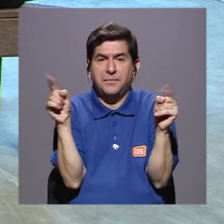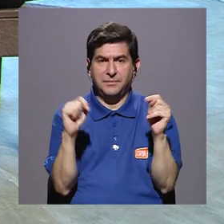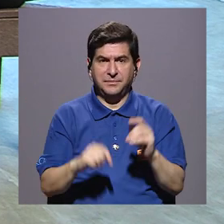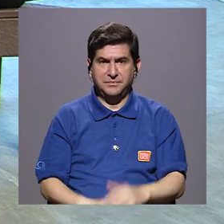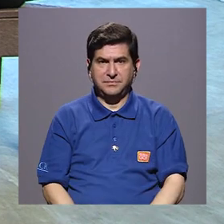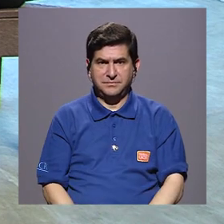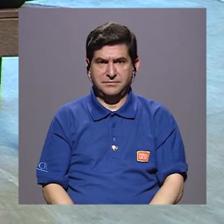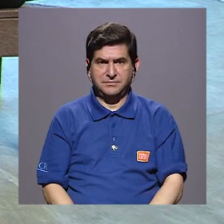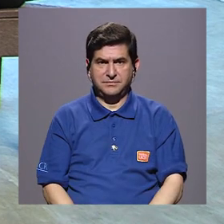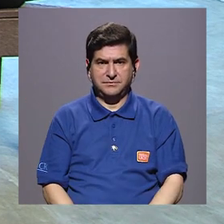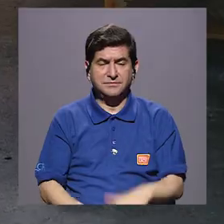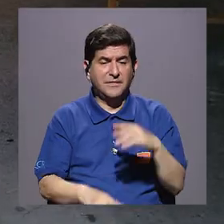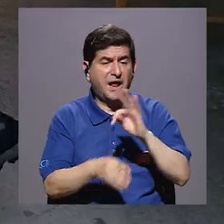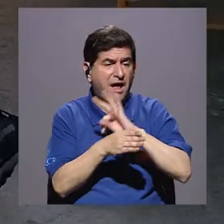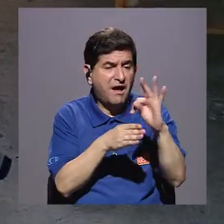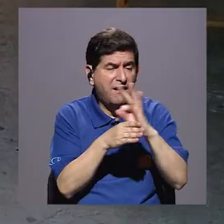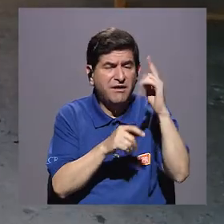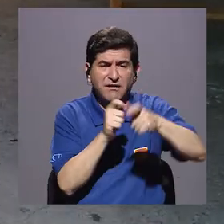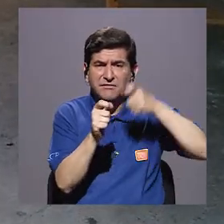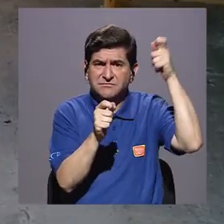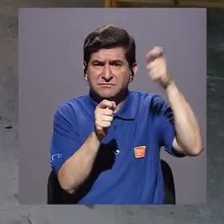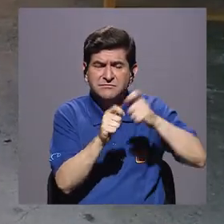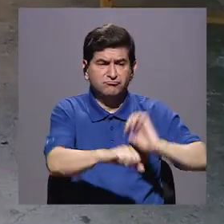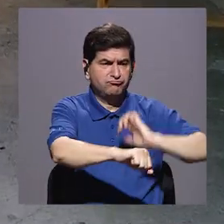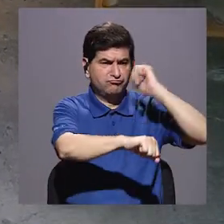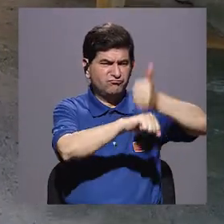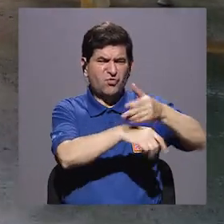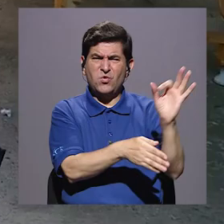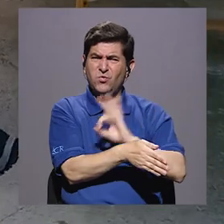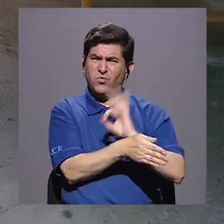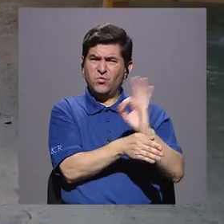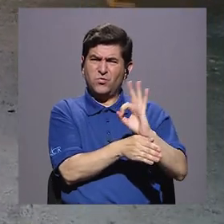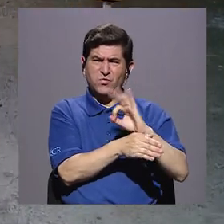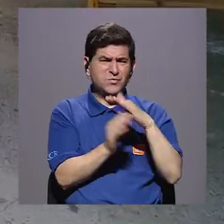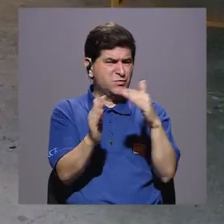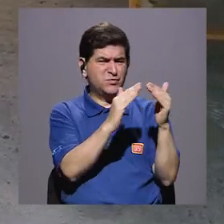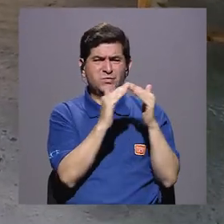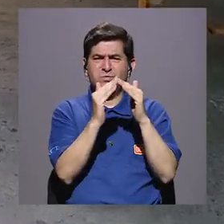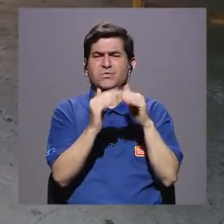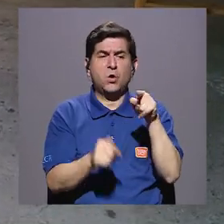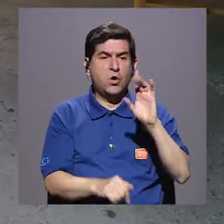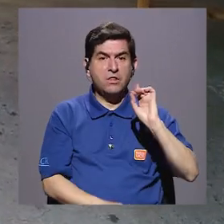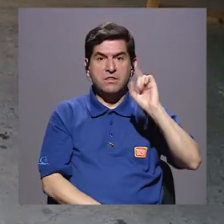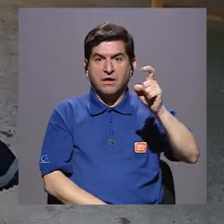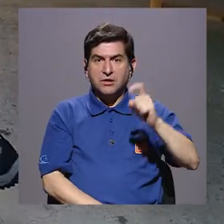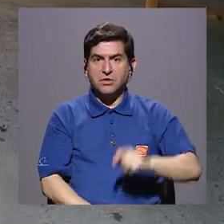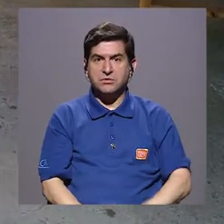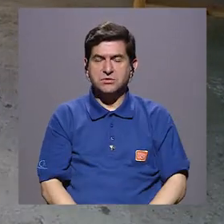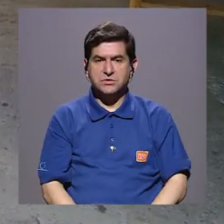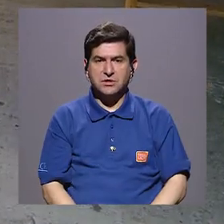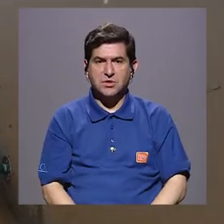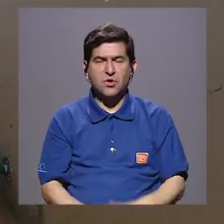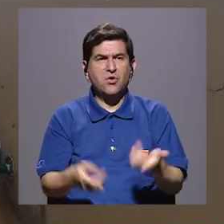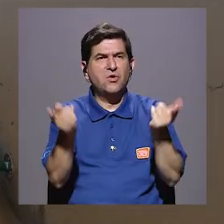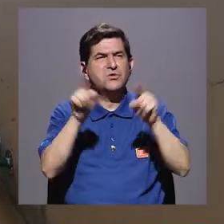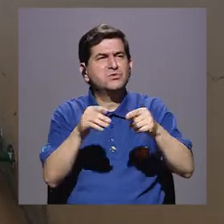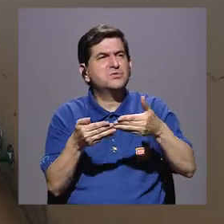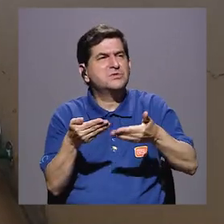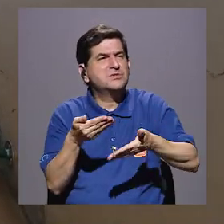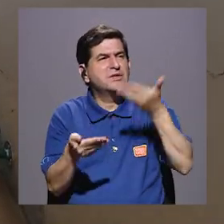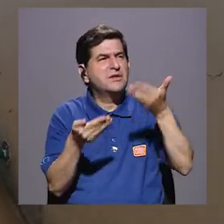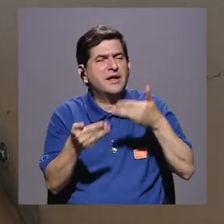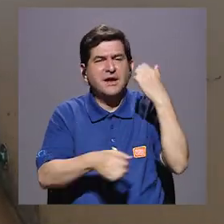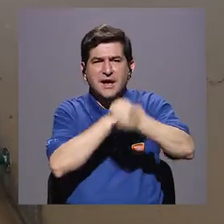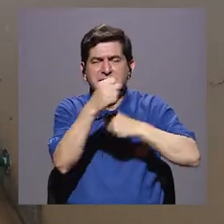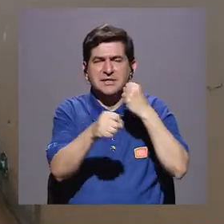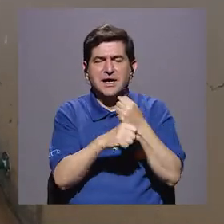embargo, ¿verdad?, más allá, los tratamientos específicos para determinar qué funciona en esta población con este diagnóstico se han venido dando a partir